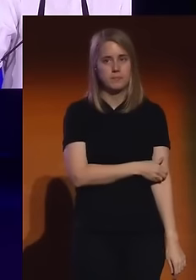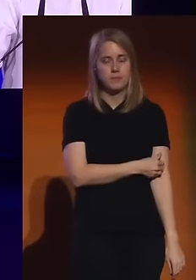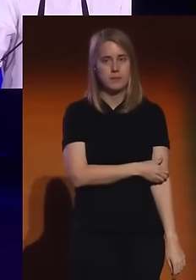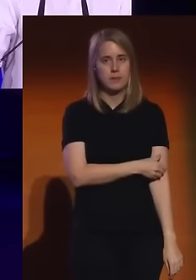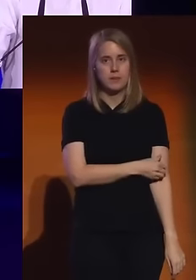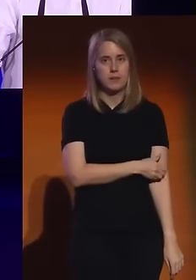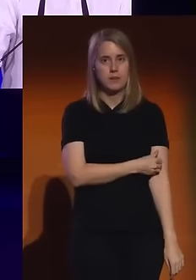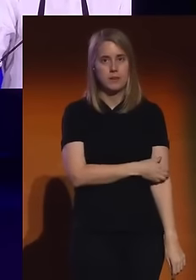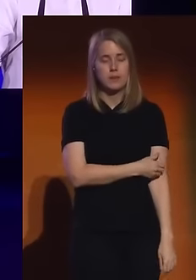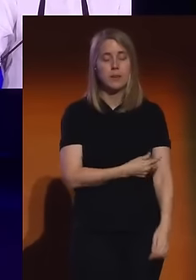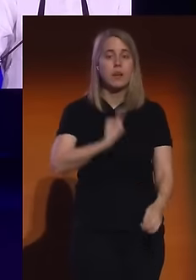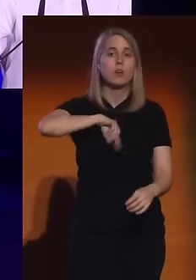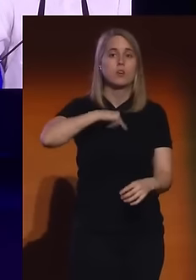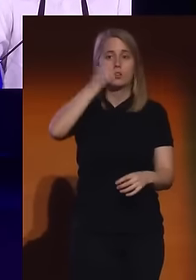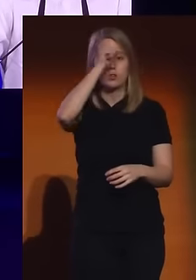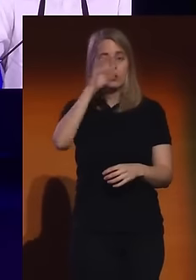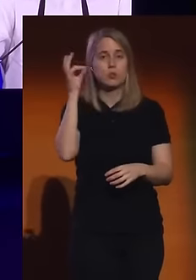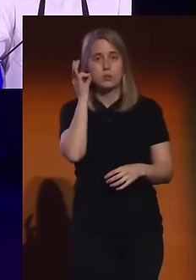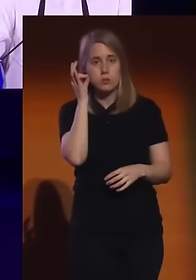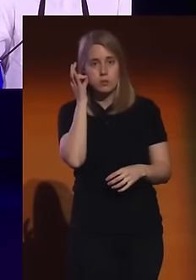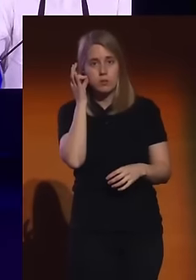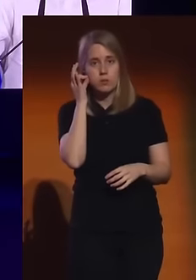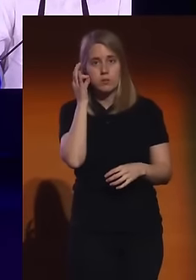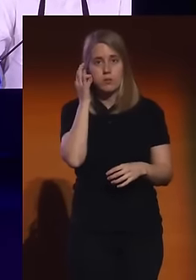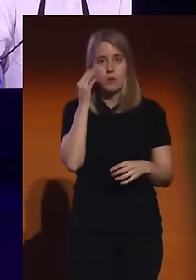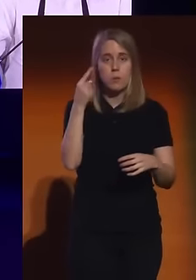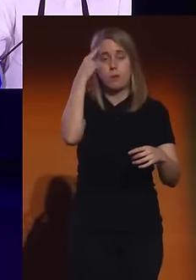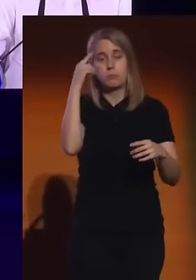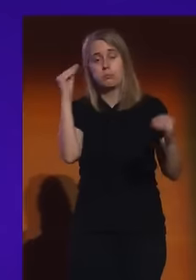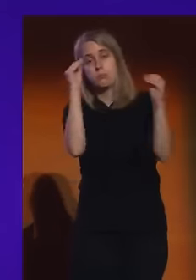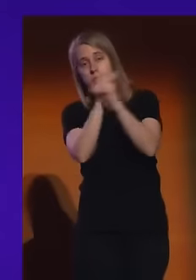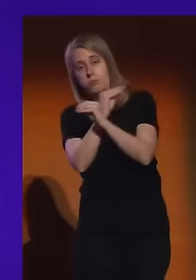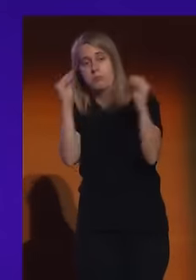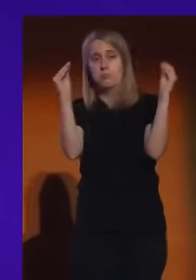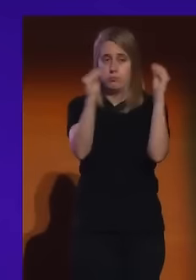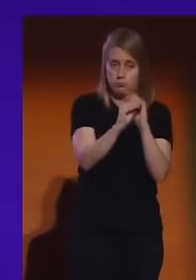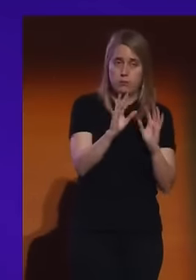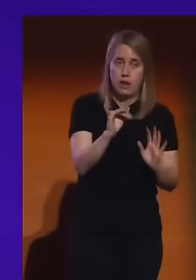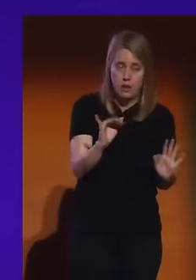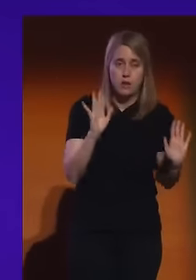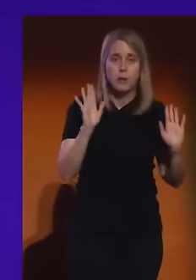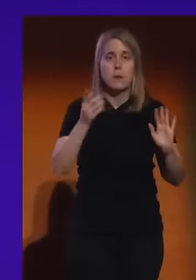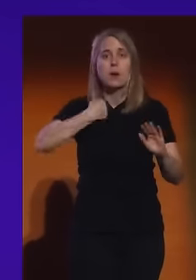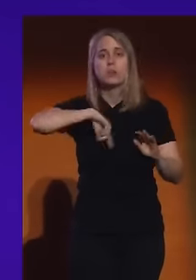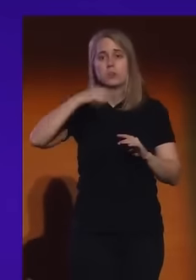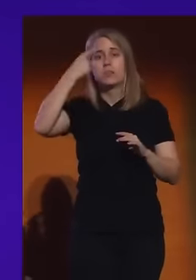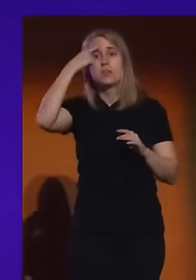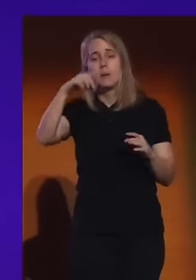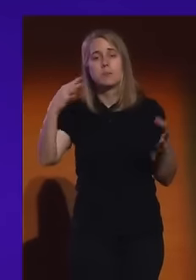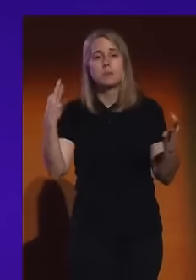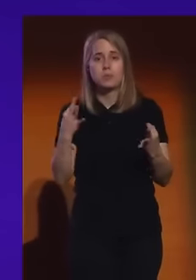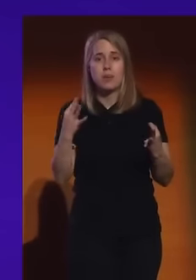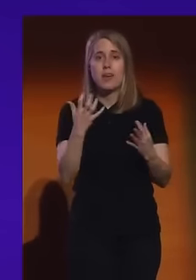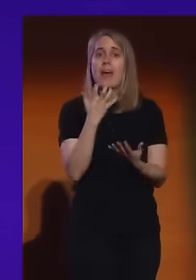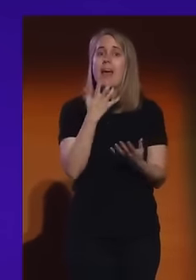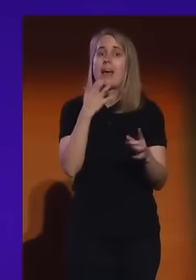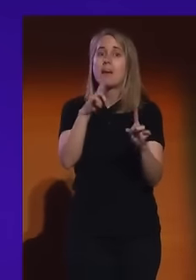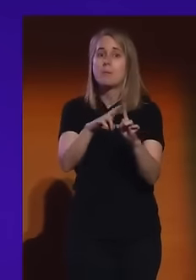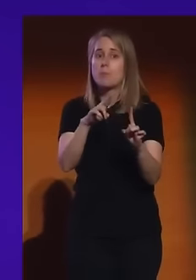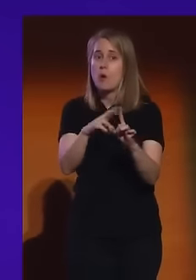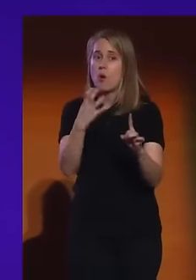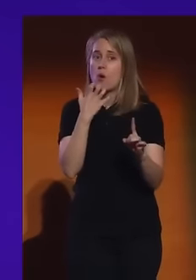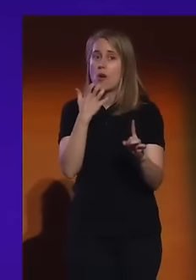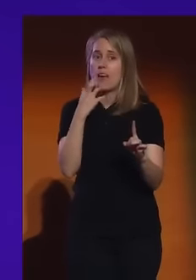y nosotras y nosotros con nuestras contradicciones sabemos que el